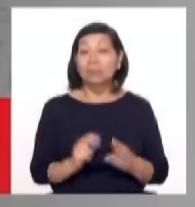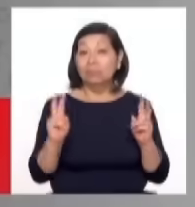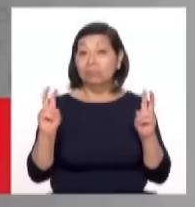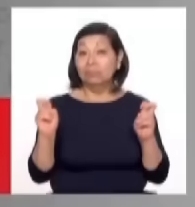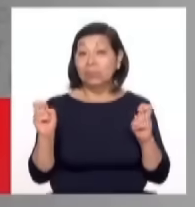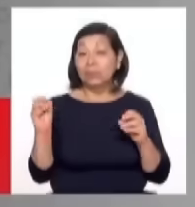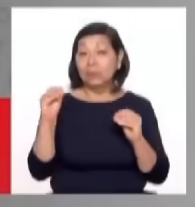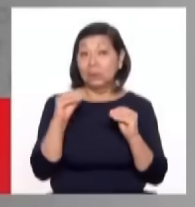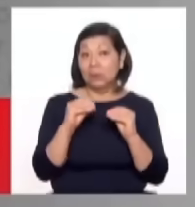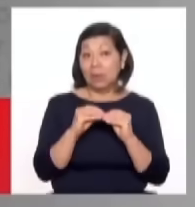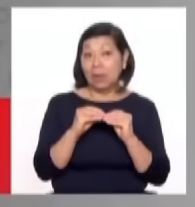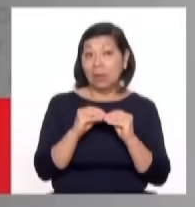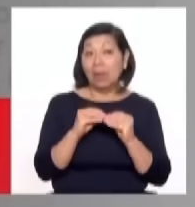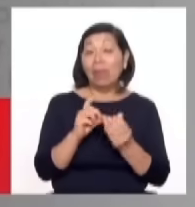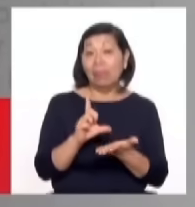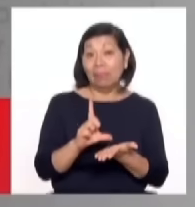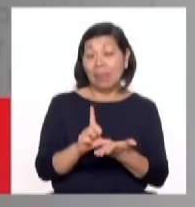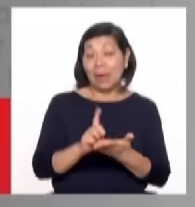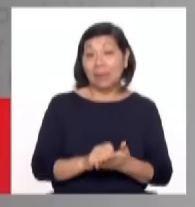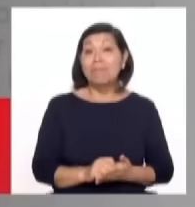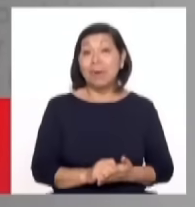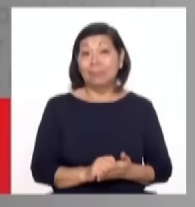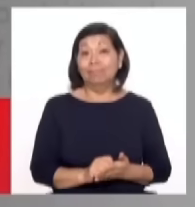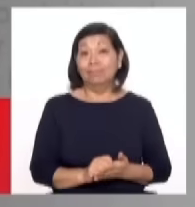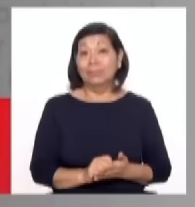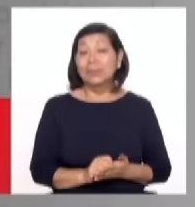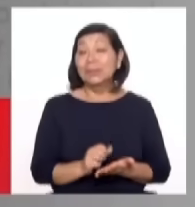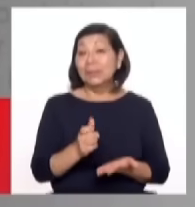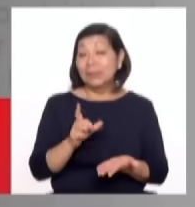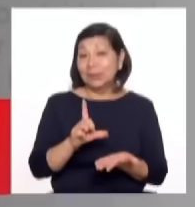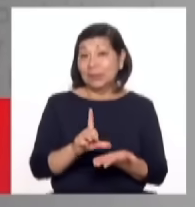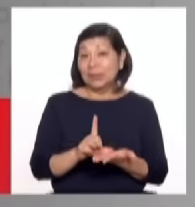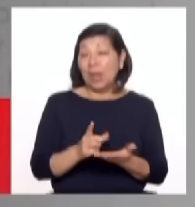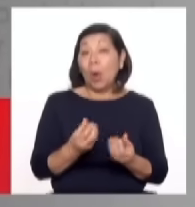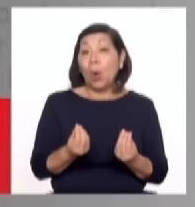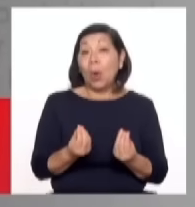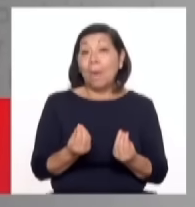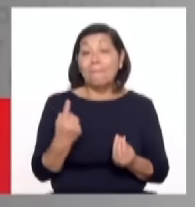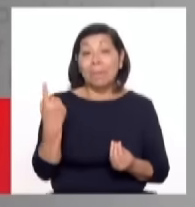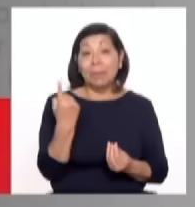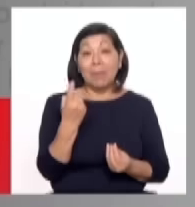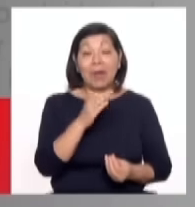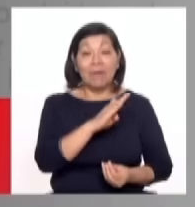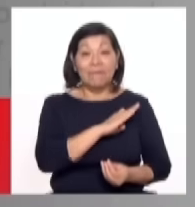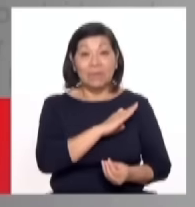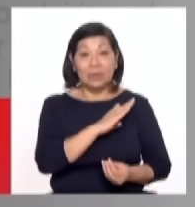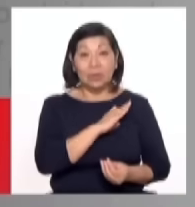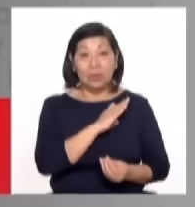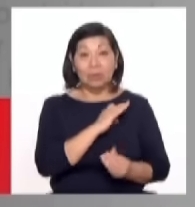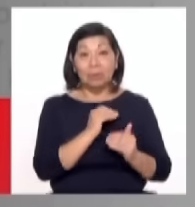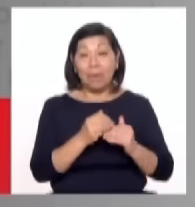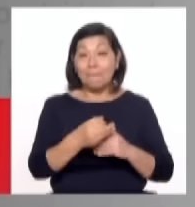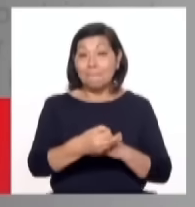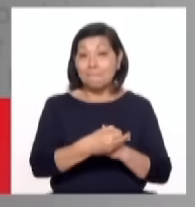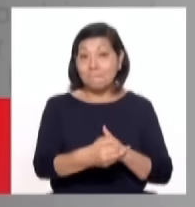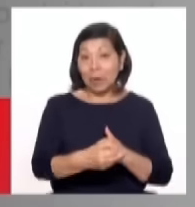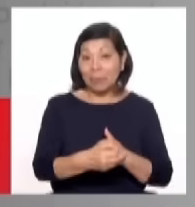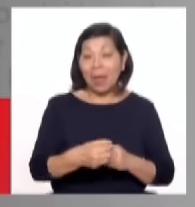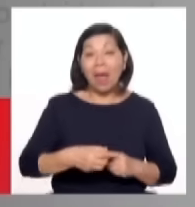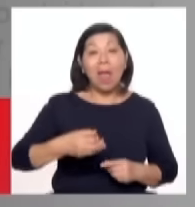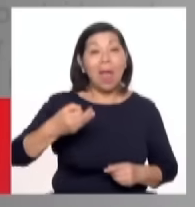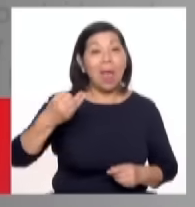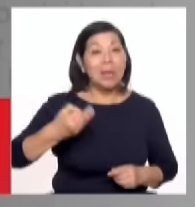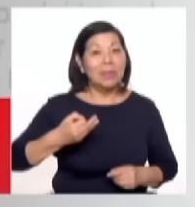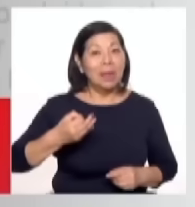penal supraprovincial de Lima, Distrito Fiscal de Lima Centro, en el despacho de la primera Fiscalía Penal Supraprovincial